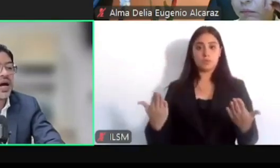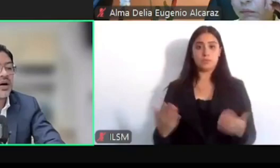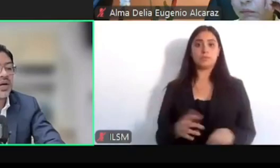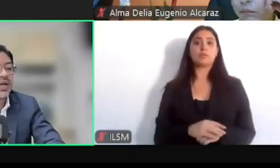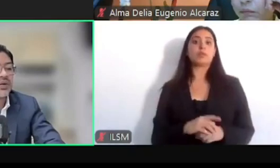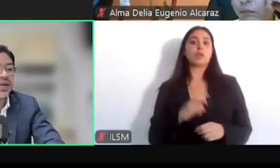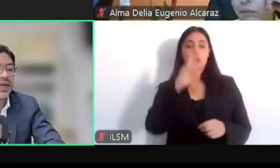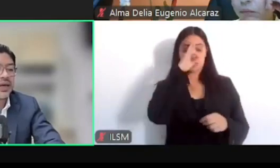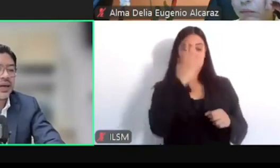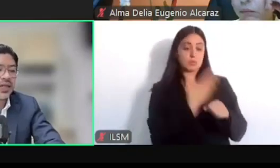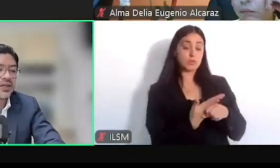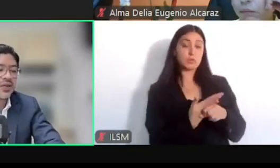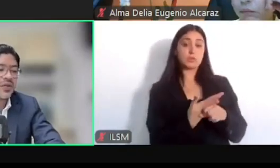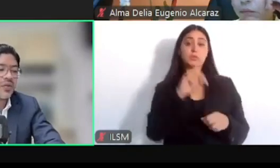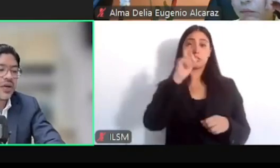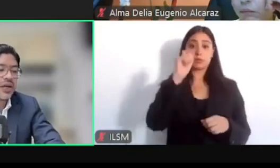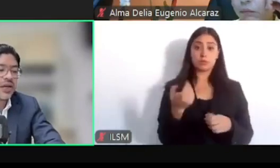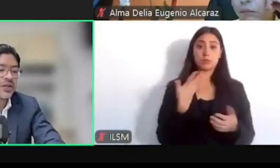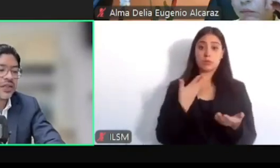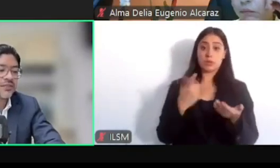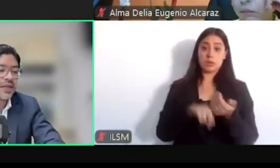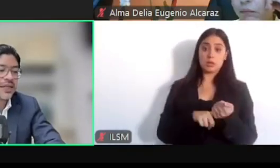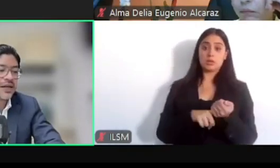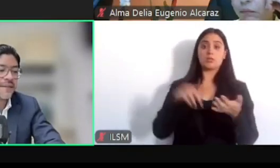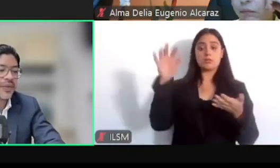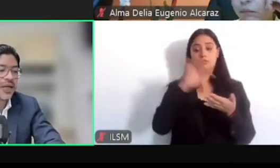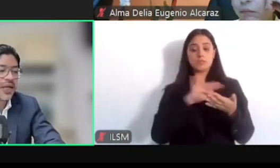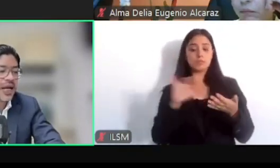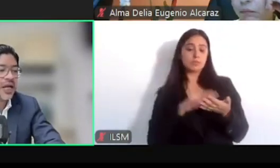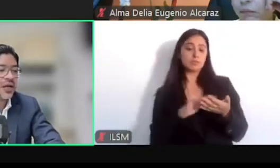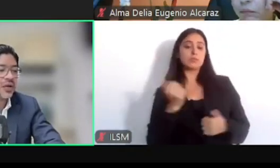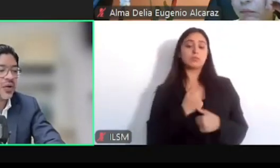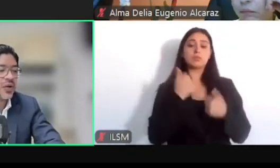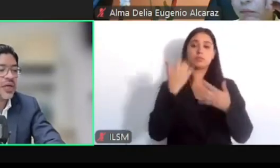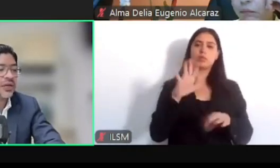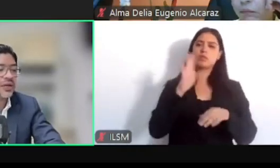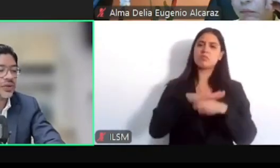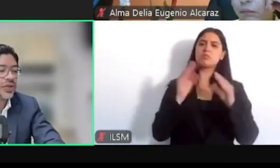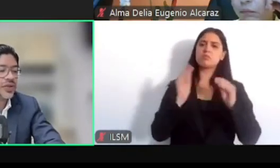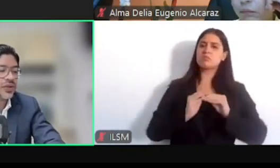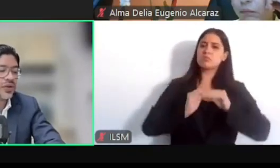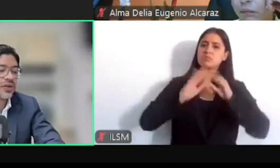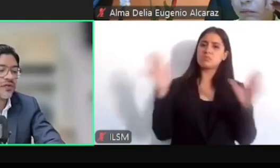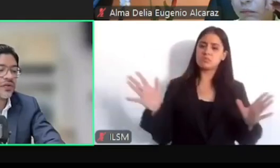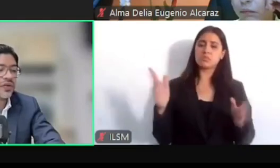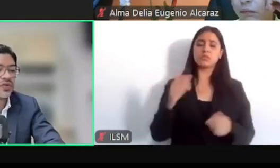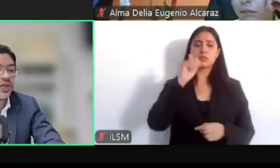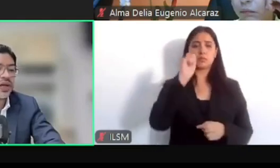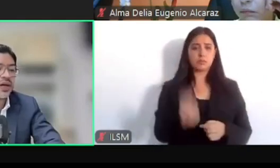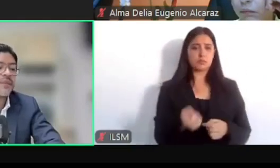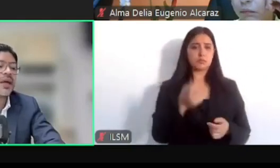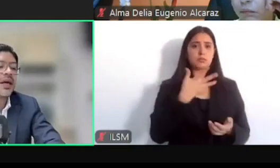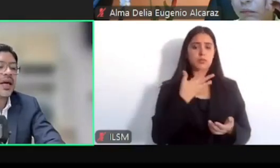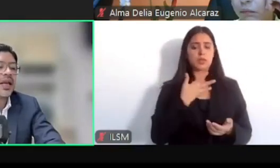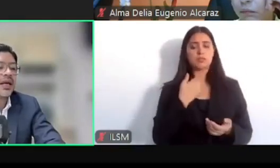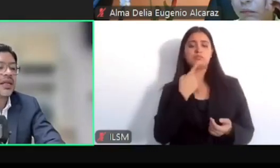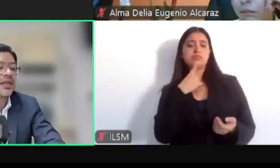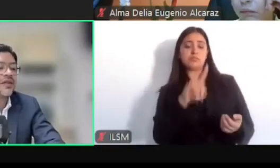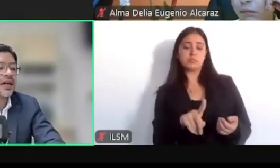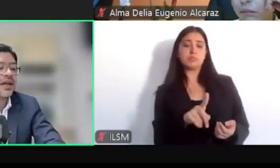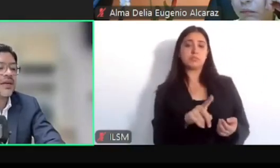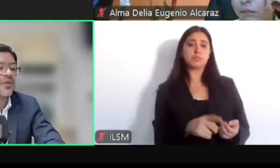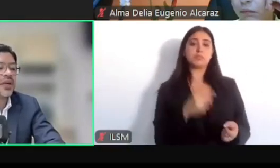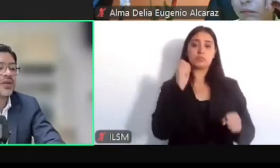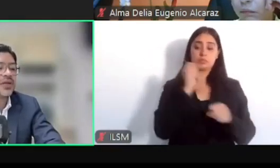aunado a que realizó una narración expresa Clara y cronológica de los hechos en los que fundó su queja en la que